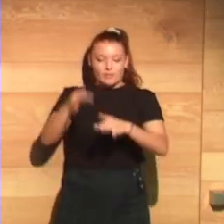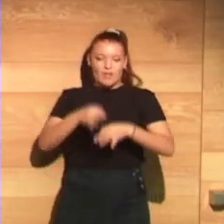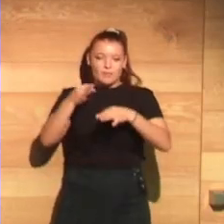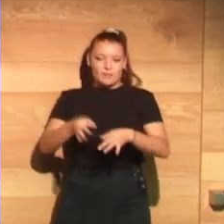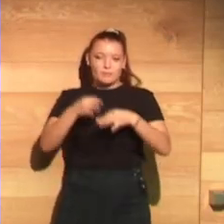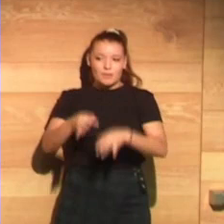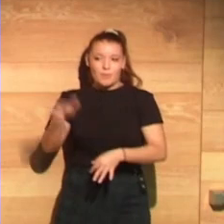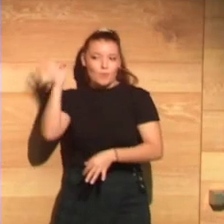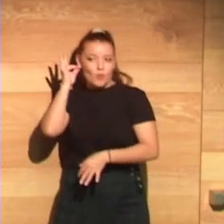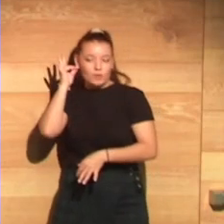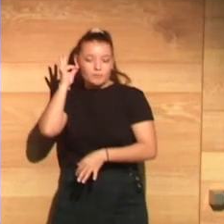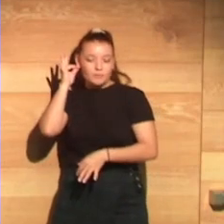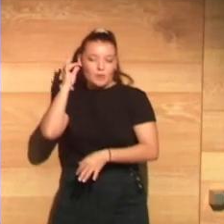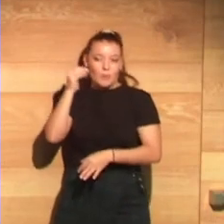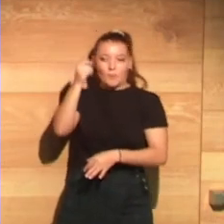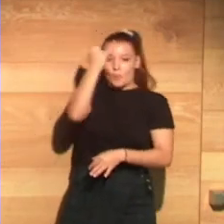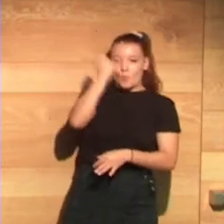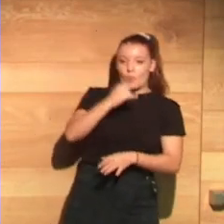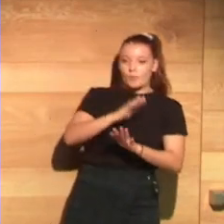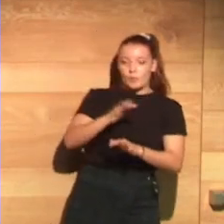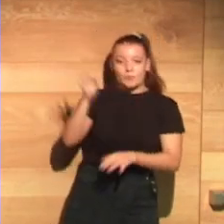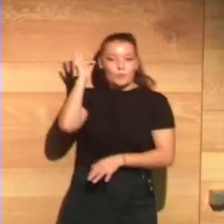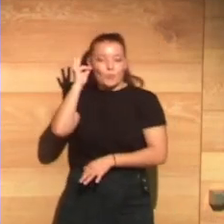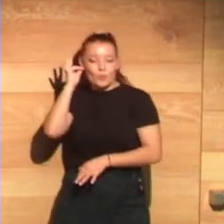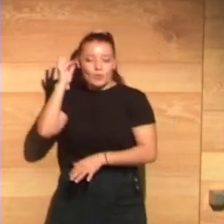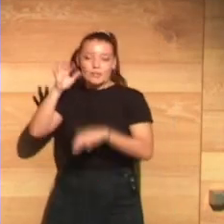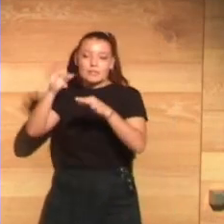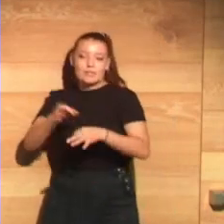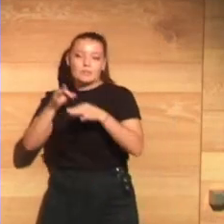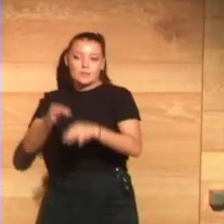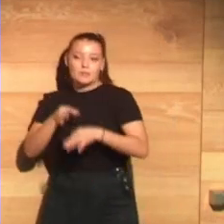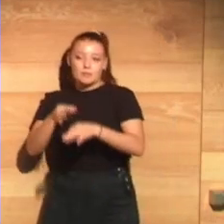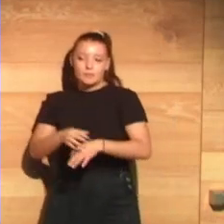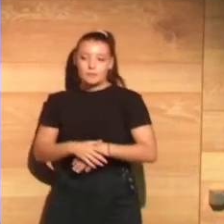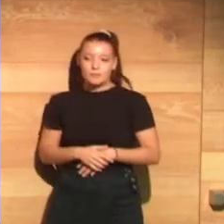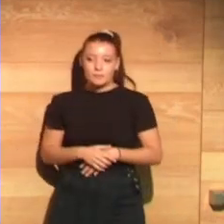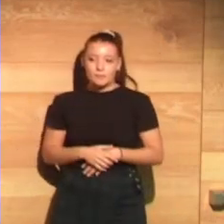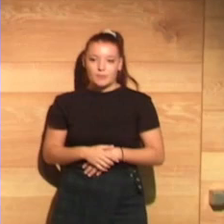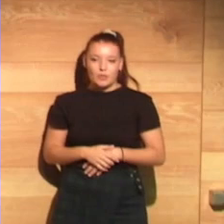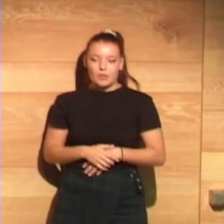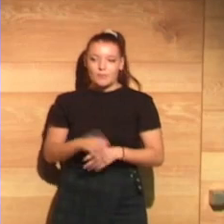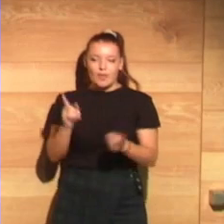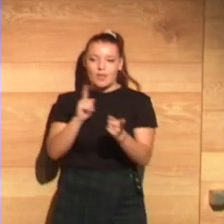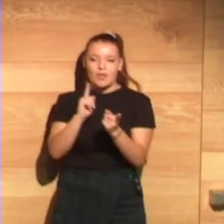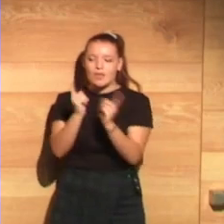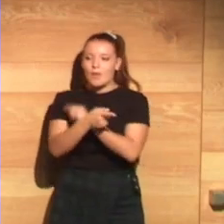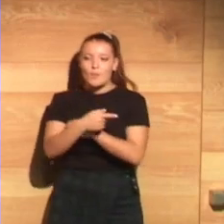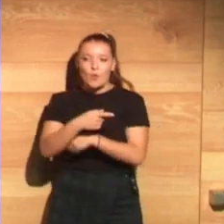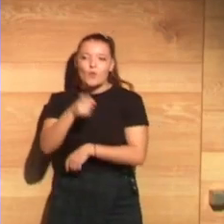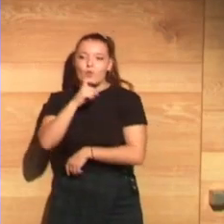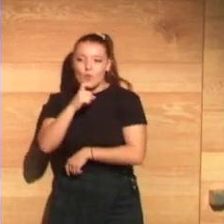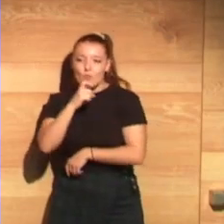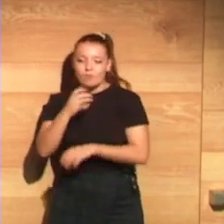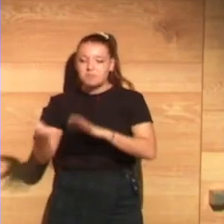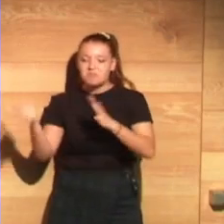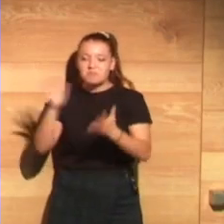esa elección. Y decías que siempre habías hecho mujeres, menos con Bowie. Y